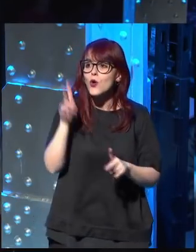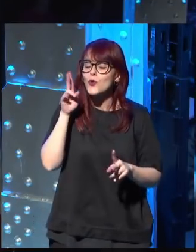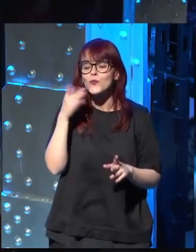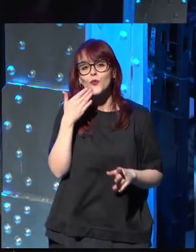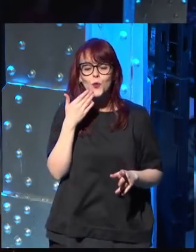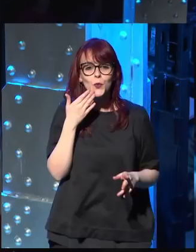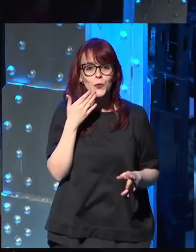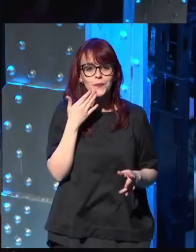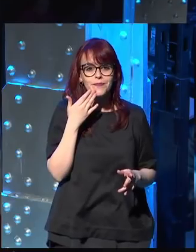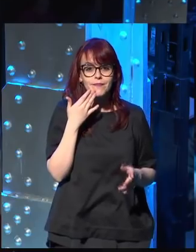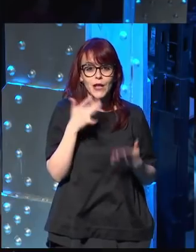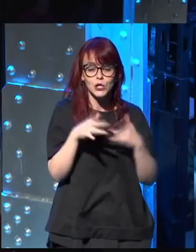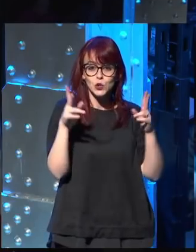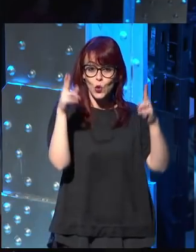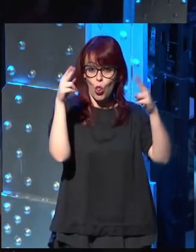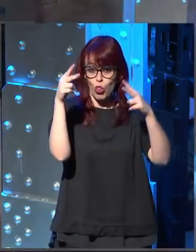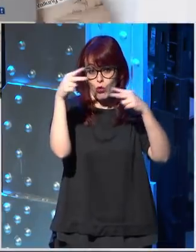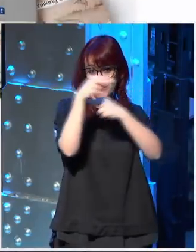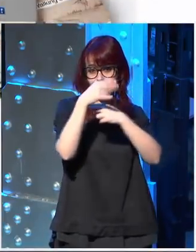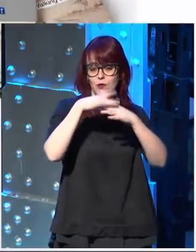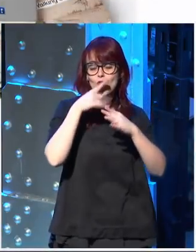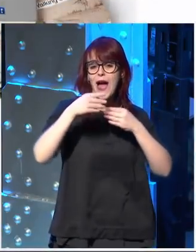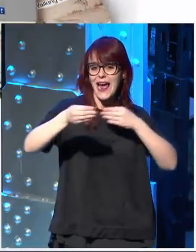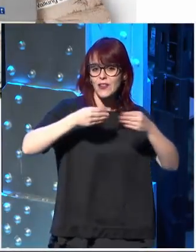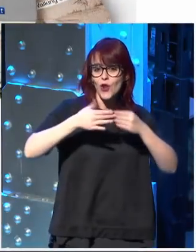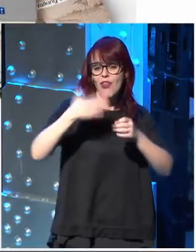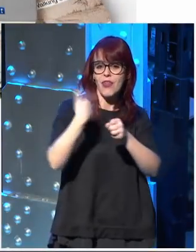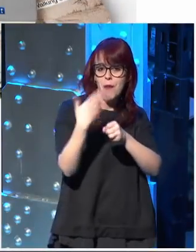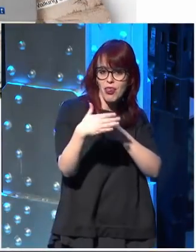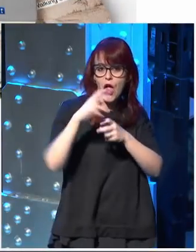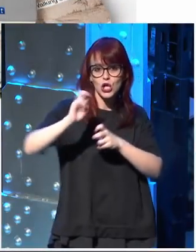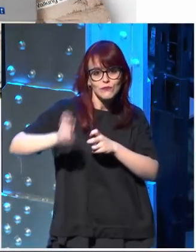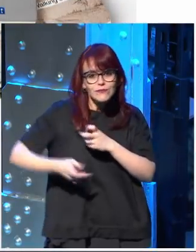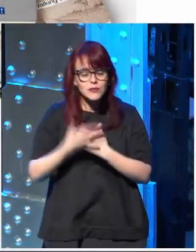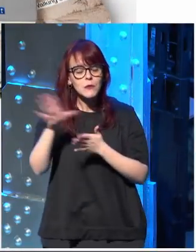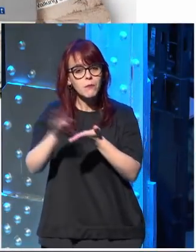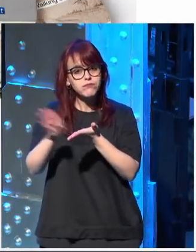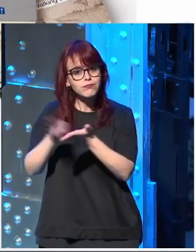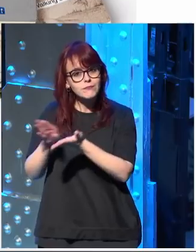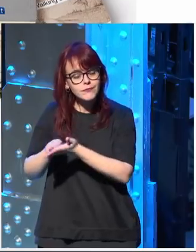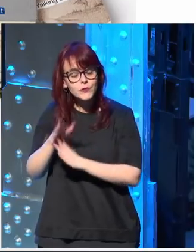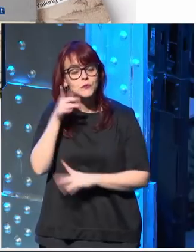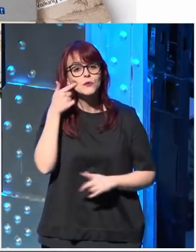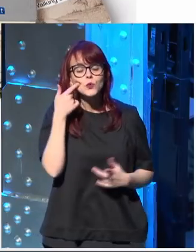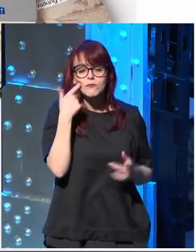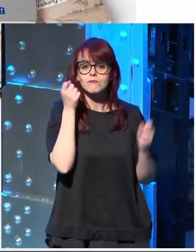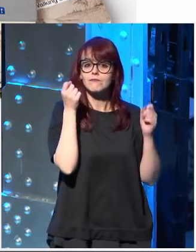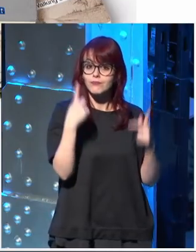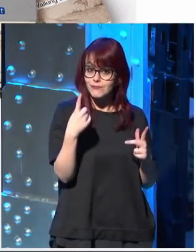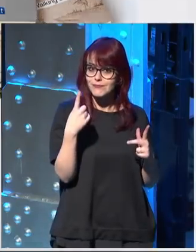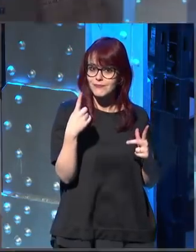hecho con trozos del cartón de una cerveza, en fin, cosas así. Tú te dabas cuenta de